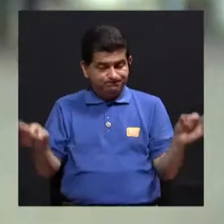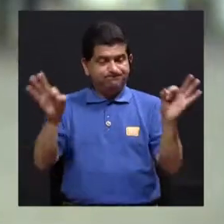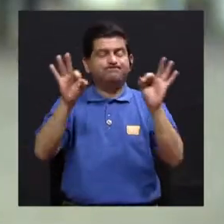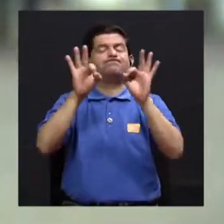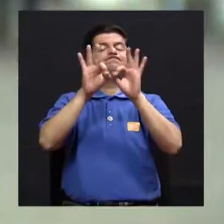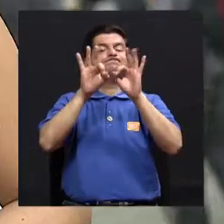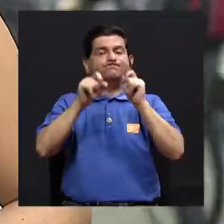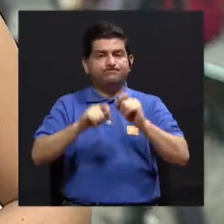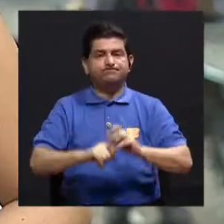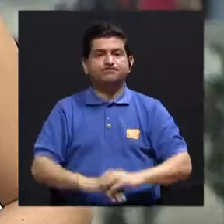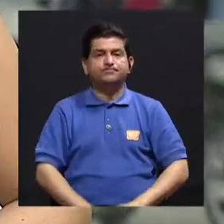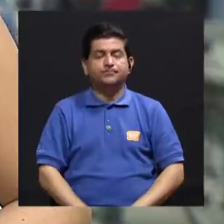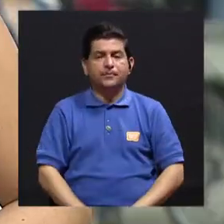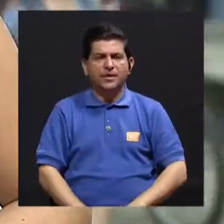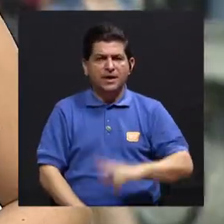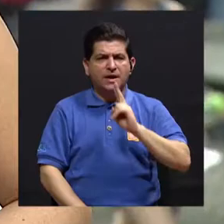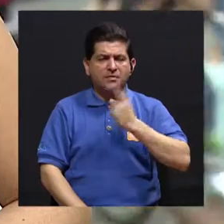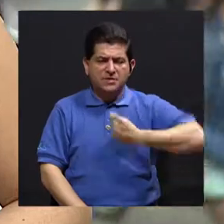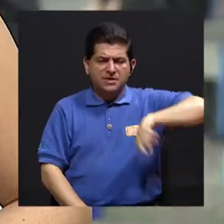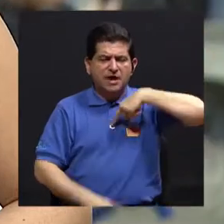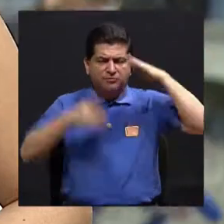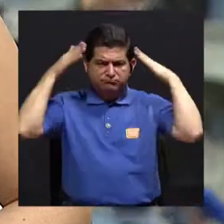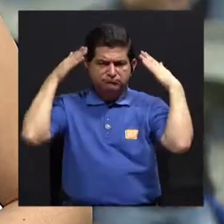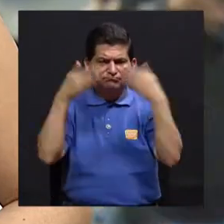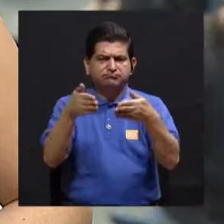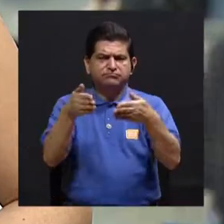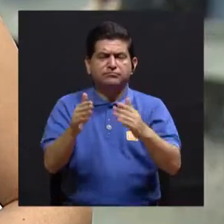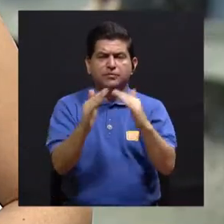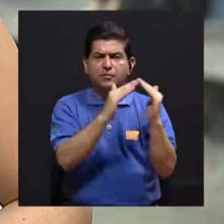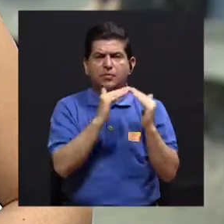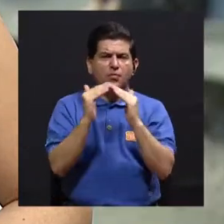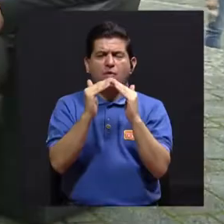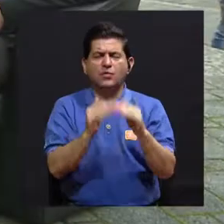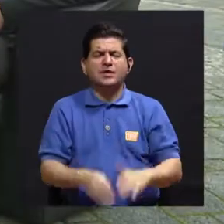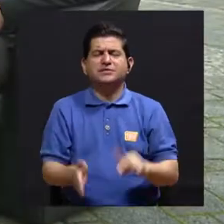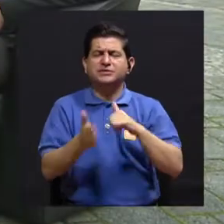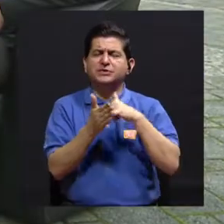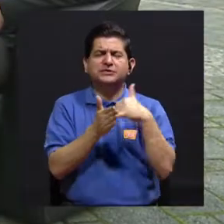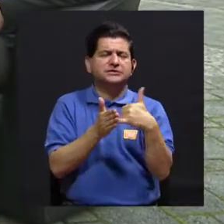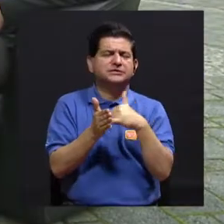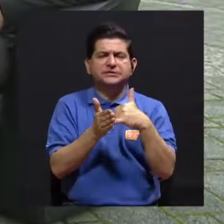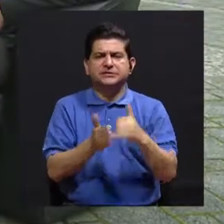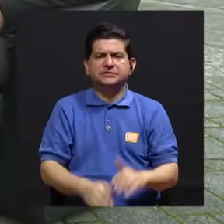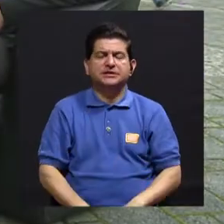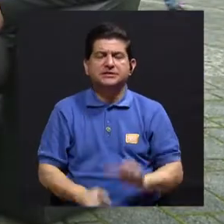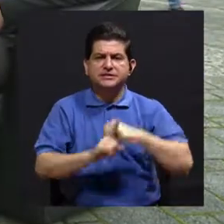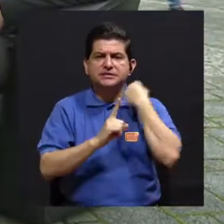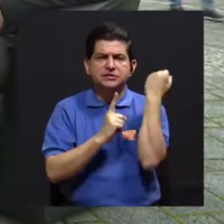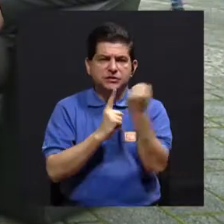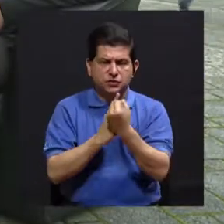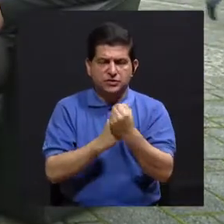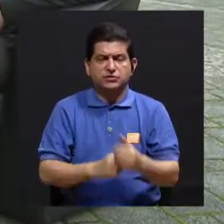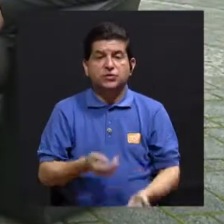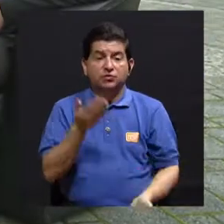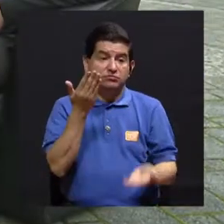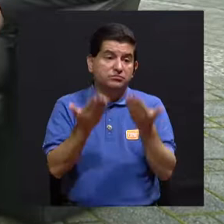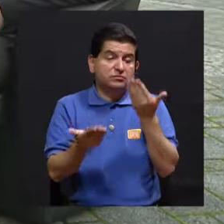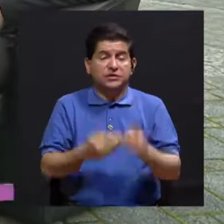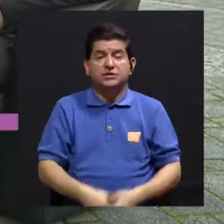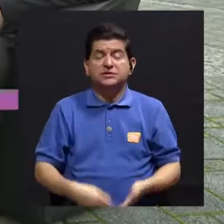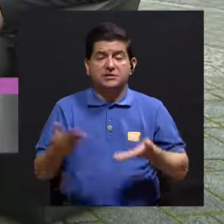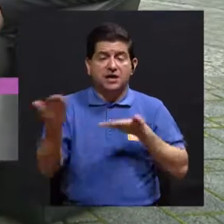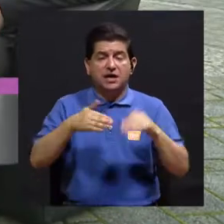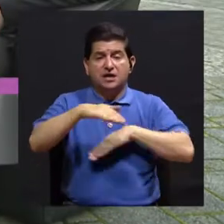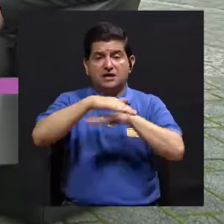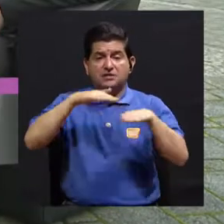Riesgo. Exactamente. Y realmente en lo que nos hemos enfocado es en poblaciones vulnerables, que tengan vulnerabilidad a nivel